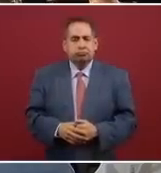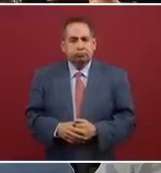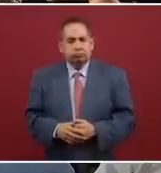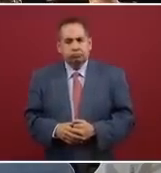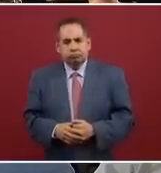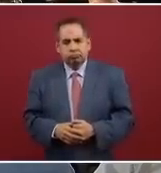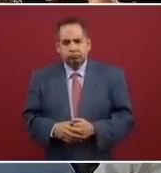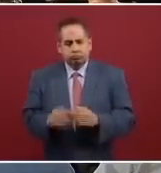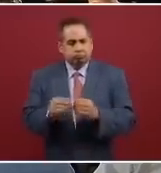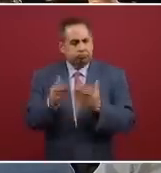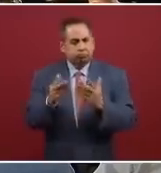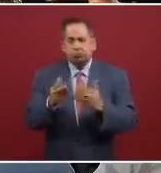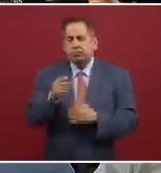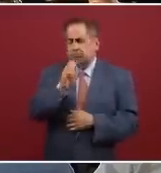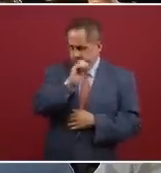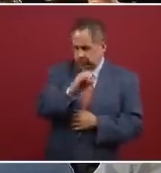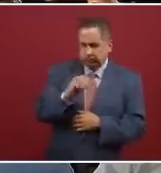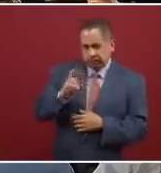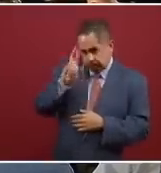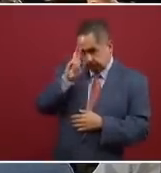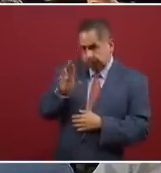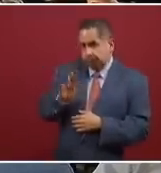de acuerdo a sus derechos